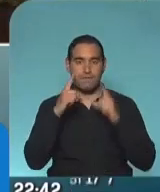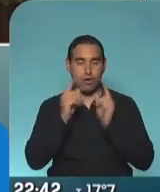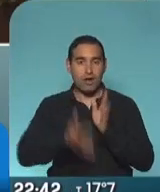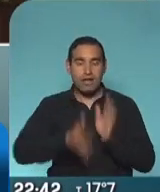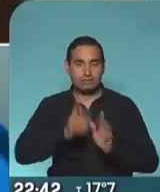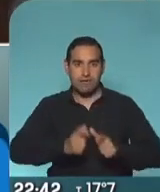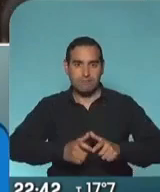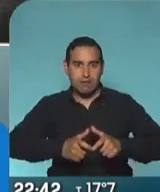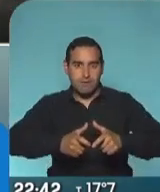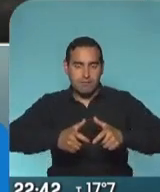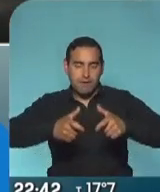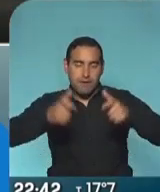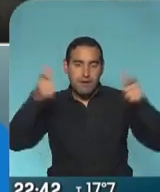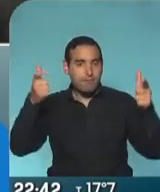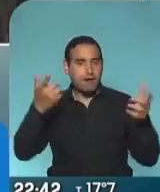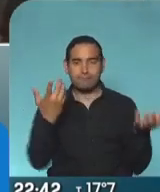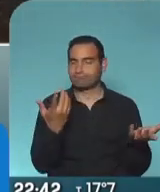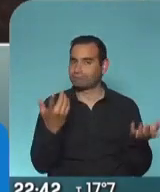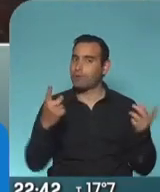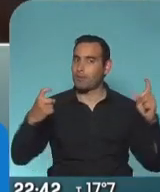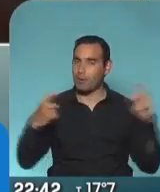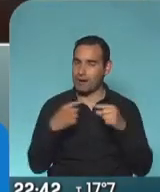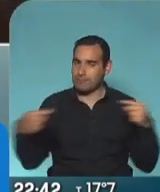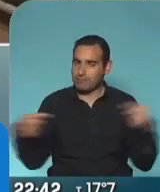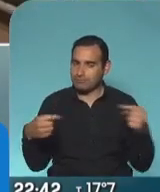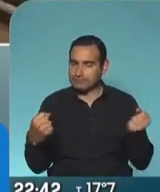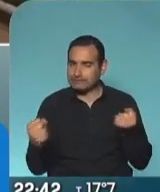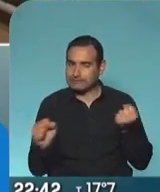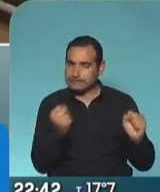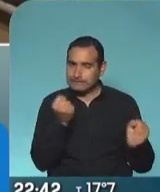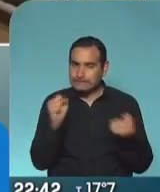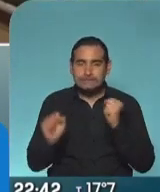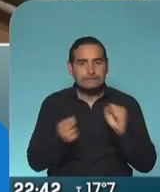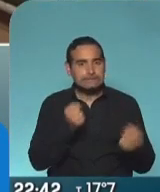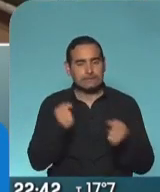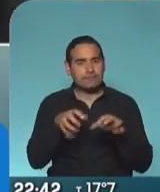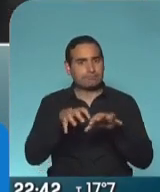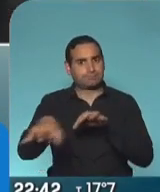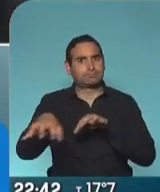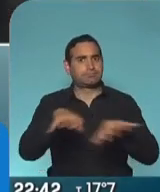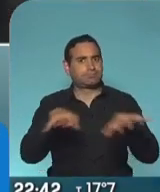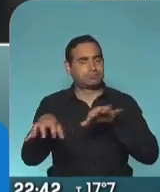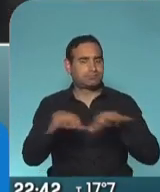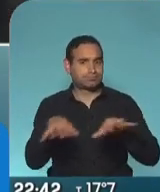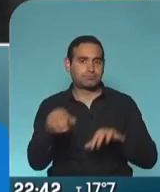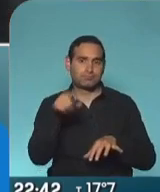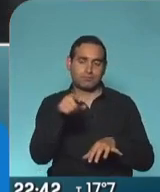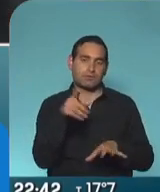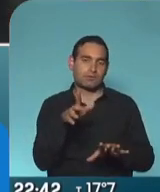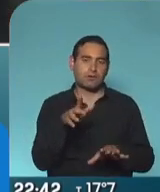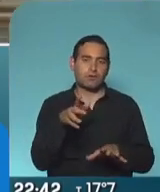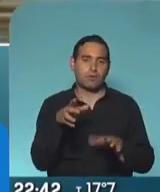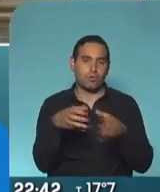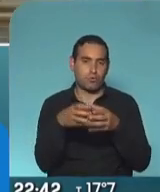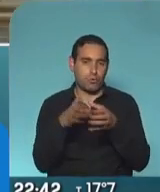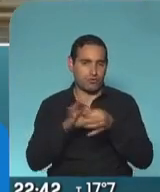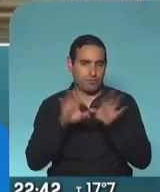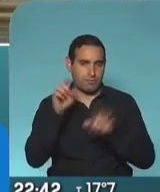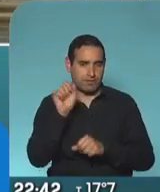violencia produjeron a su vez cortocircuitos, tensiones y una creciente división dentro del campo soberanista,